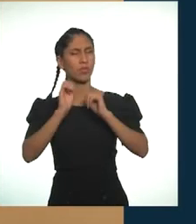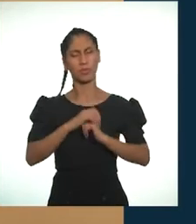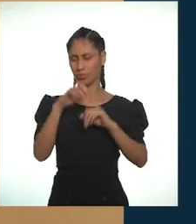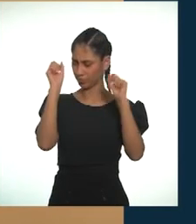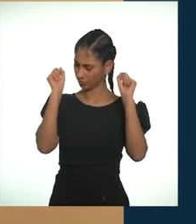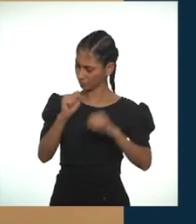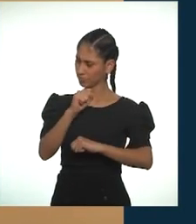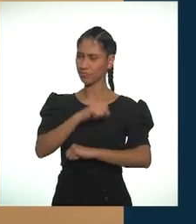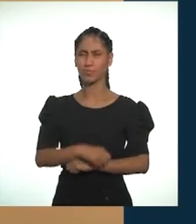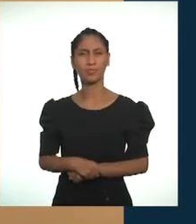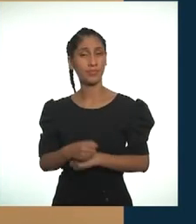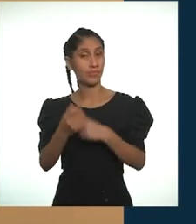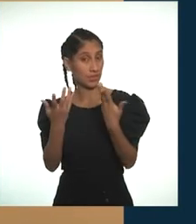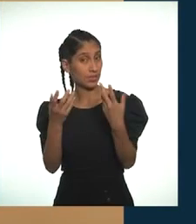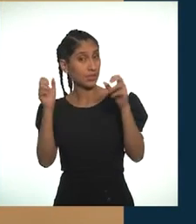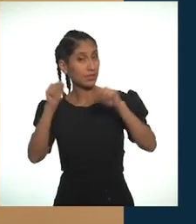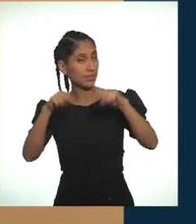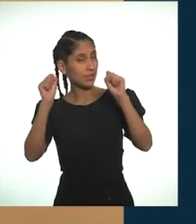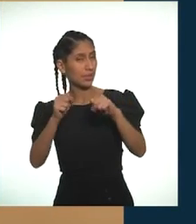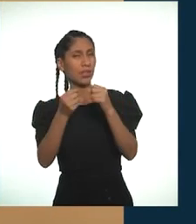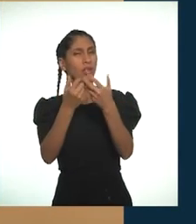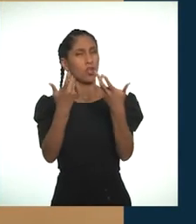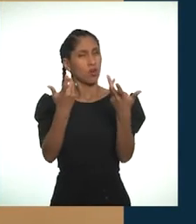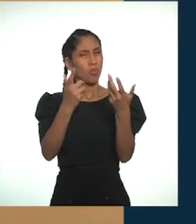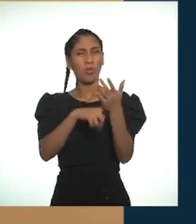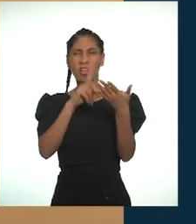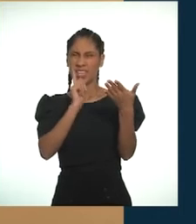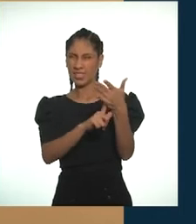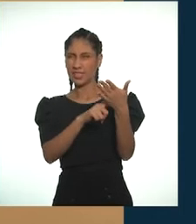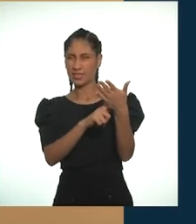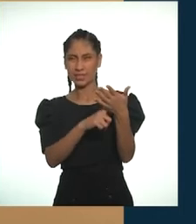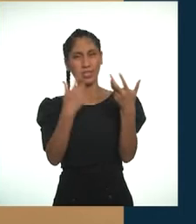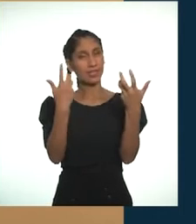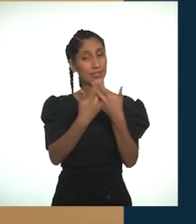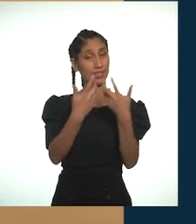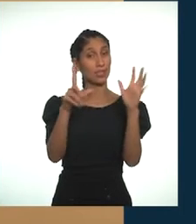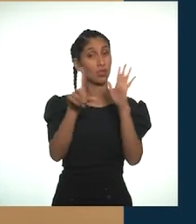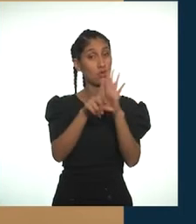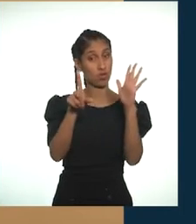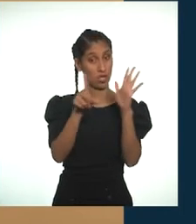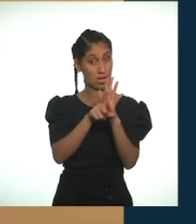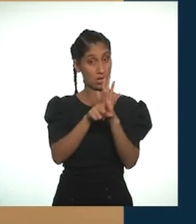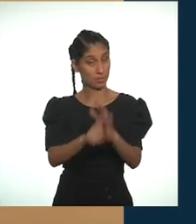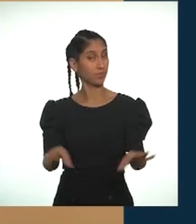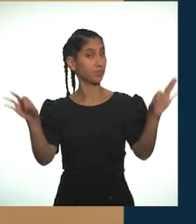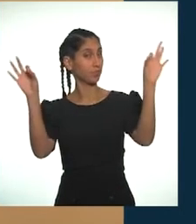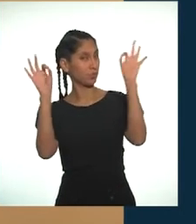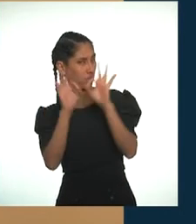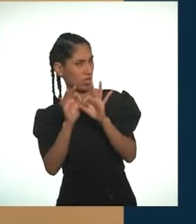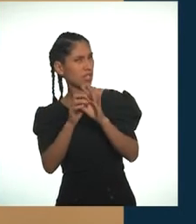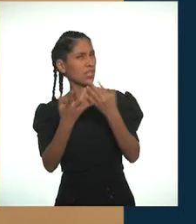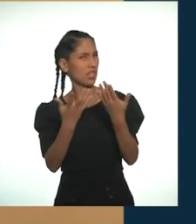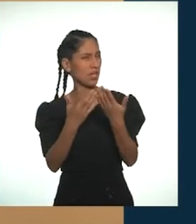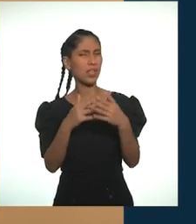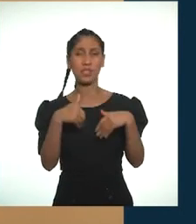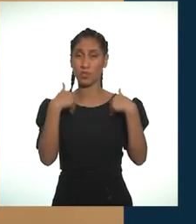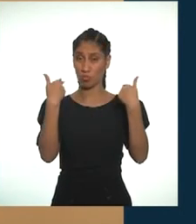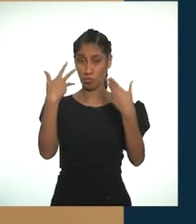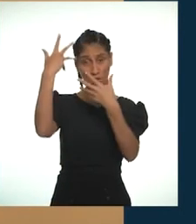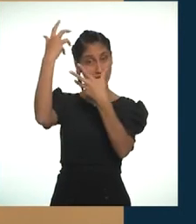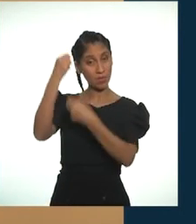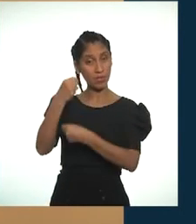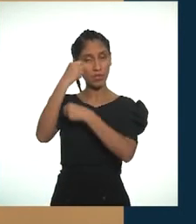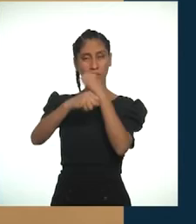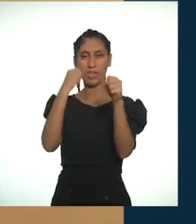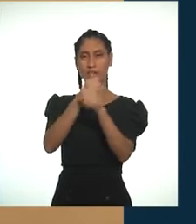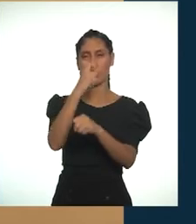Así es, Andrea. De hecho, esta es una ley bastante importante que fue